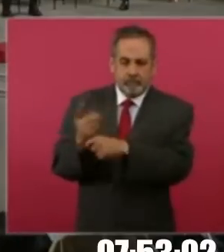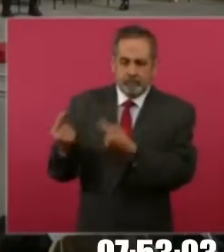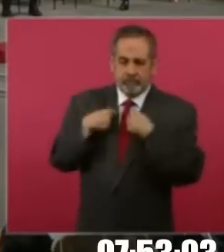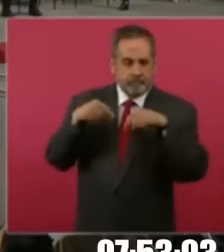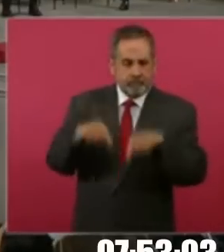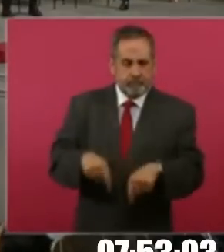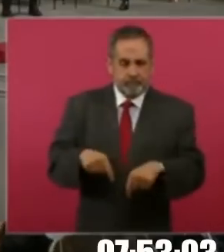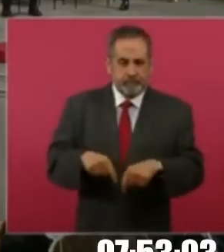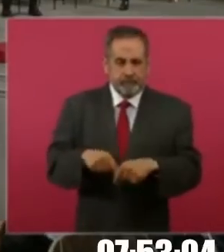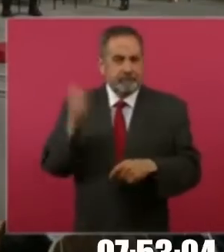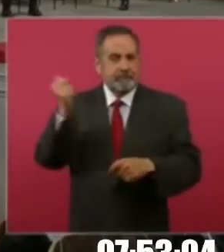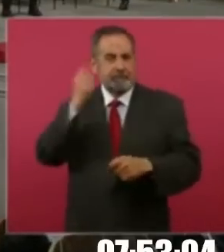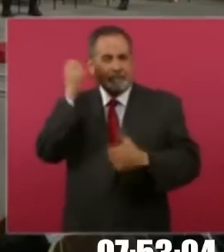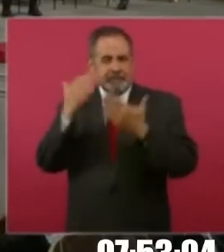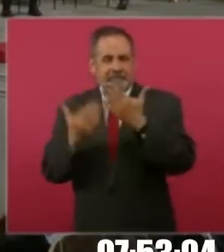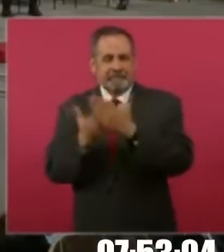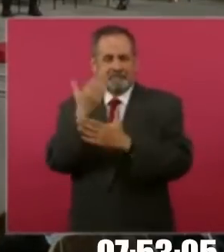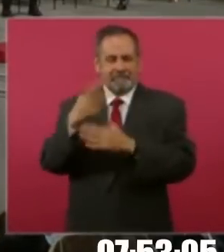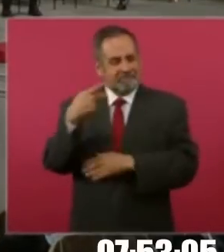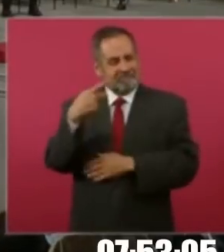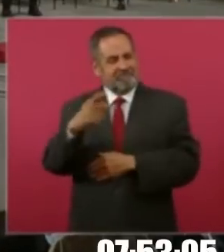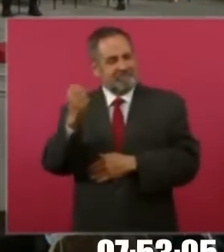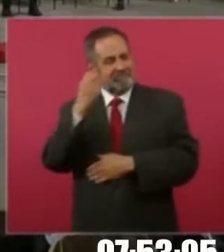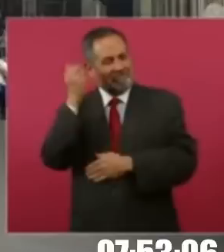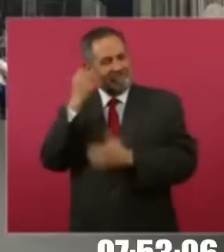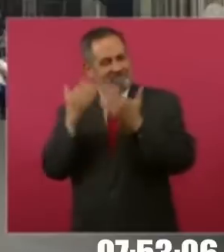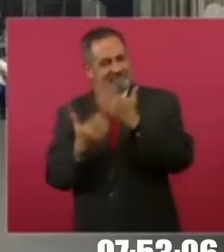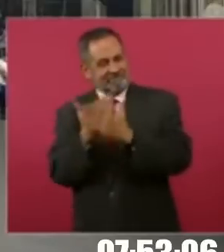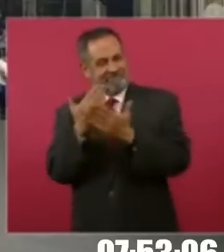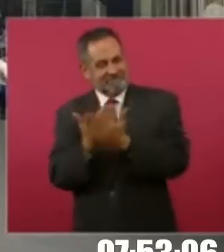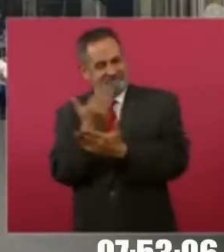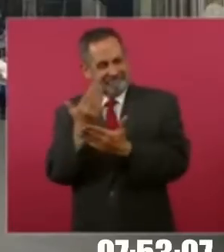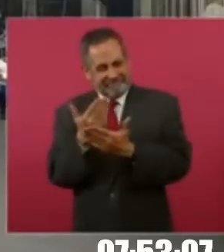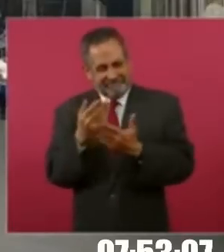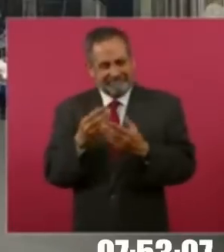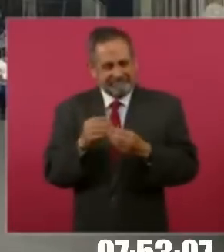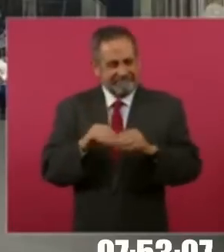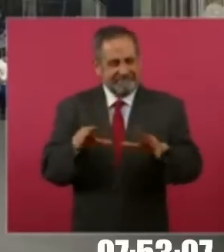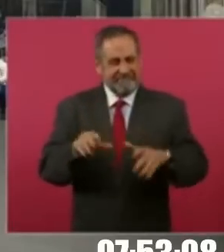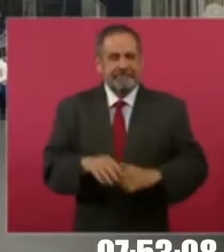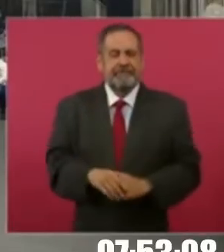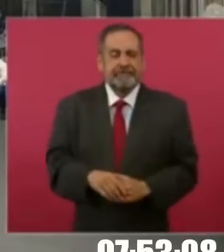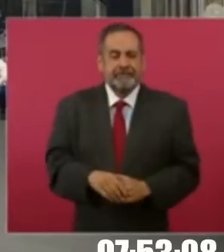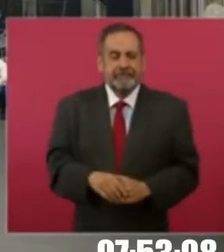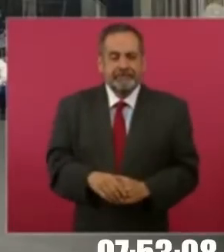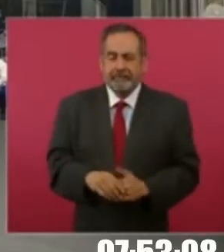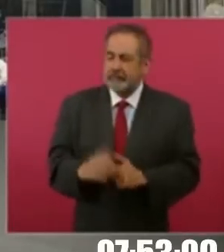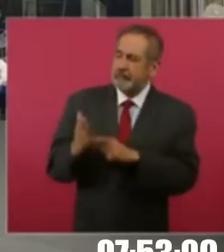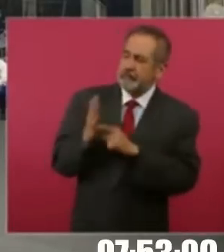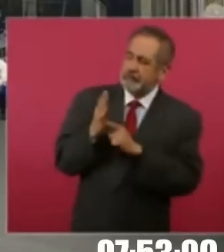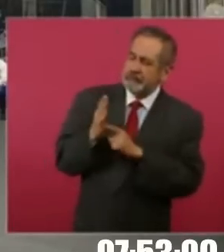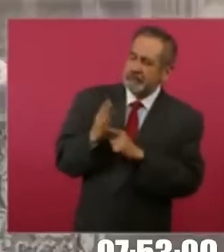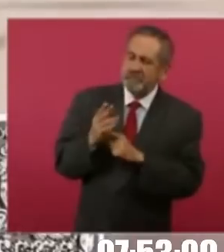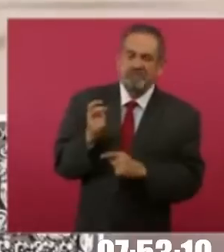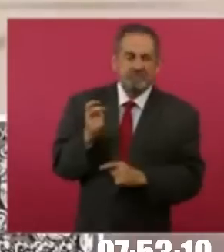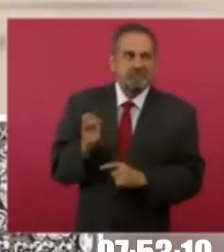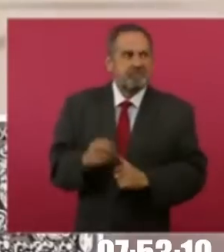en la mañanera su mañanera el modelo